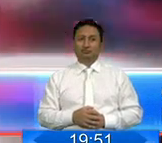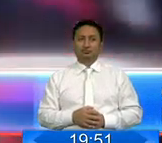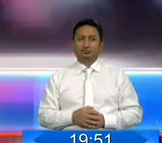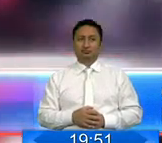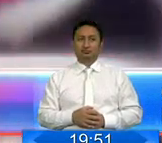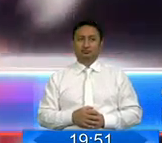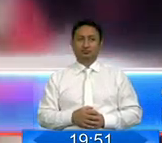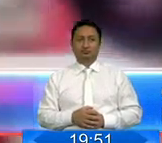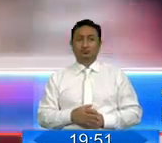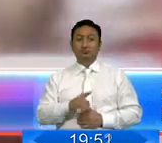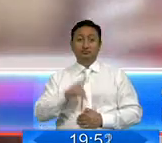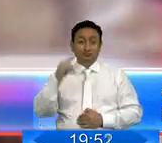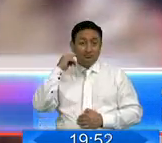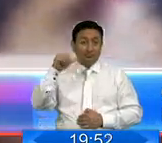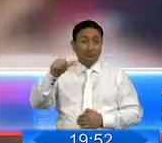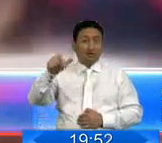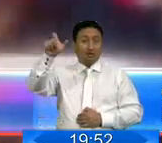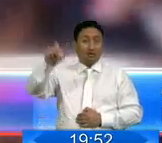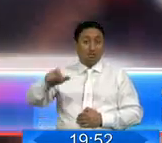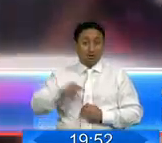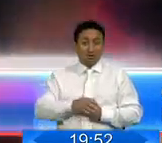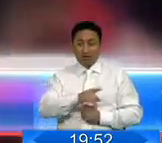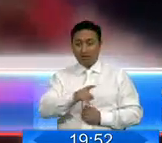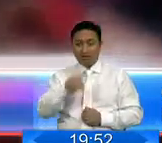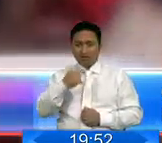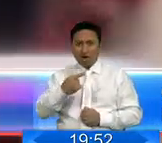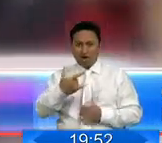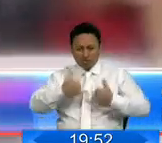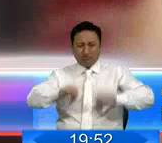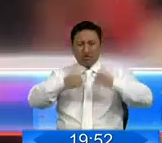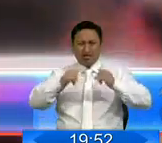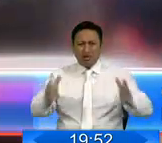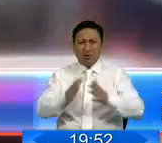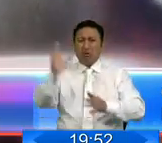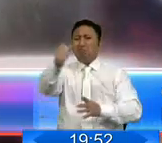Incluso se escucha como otras personas incitan a que continúe el pleito.